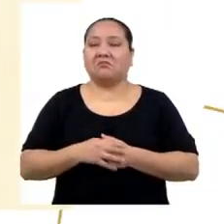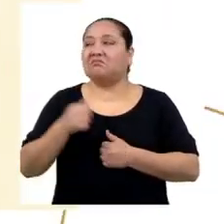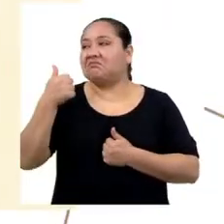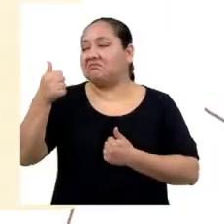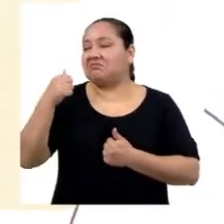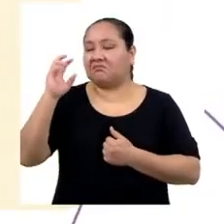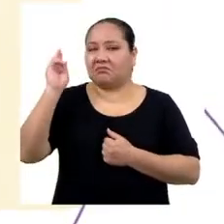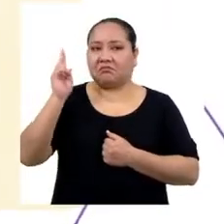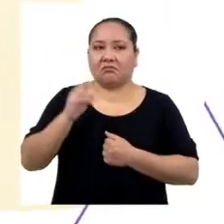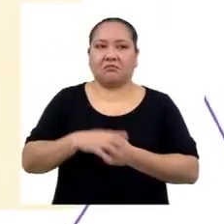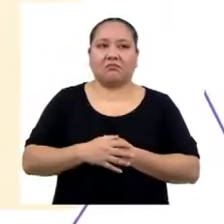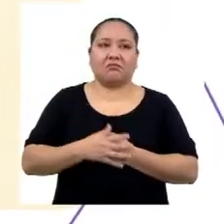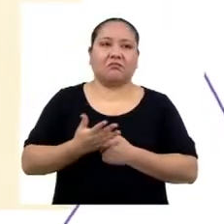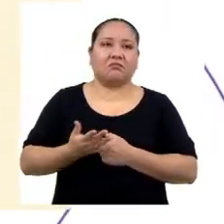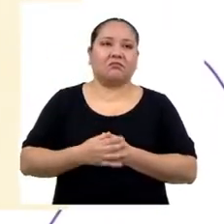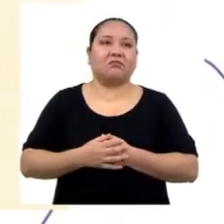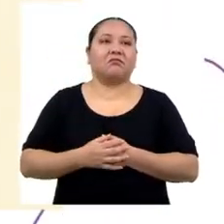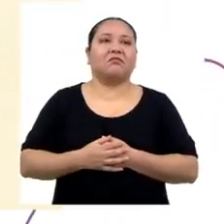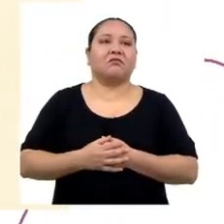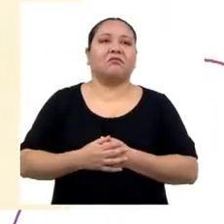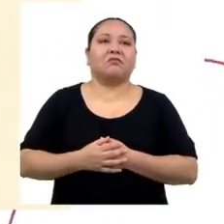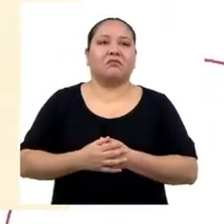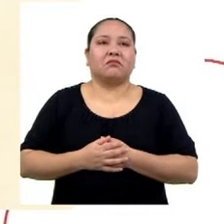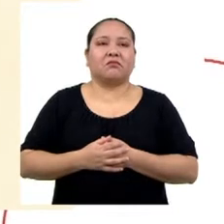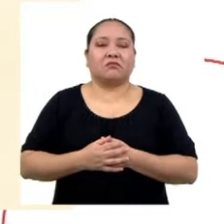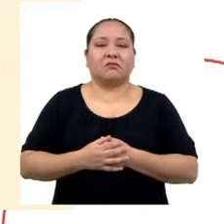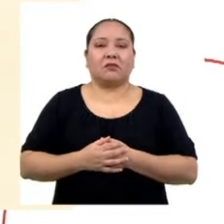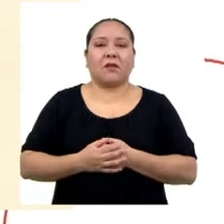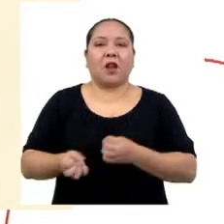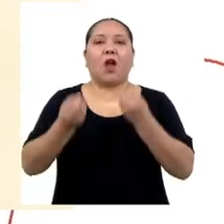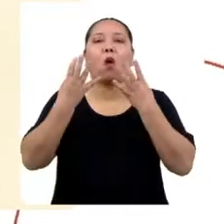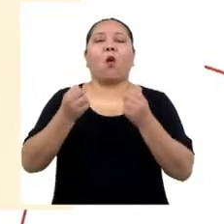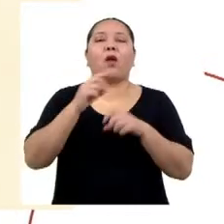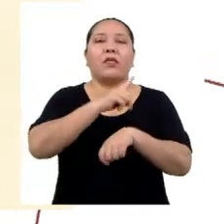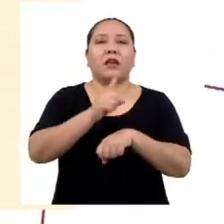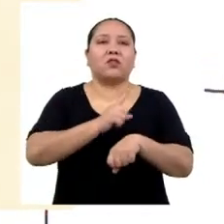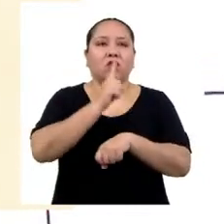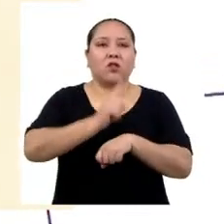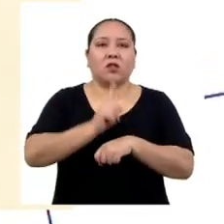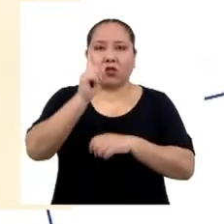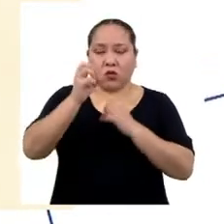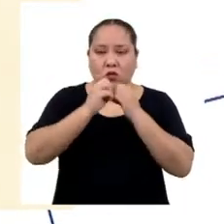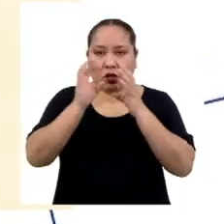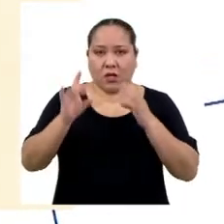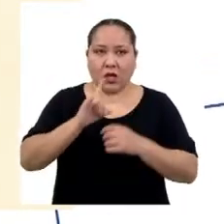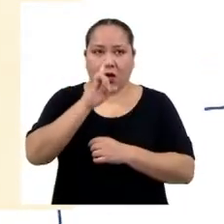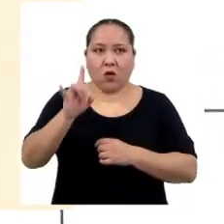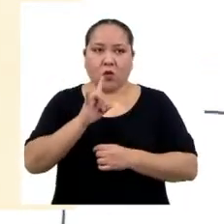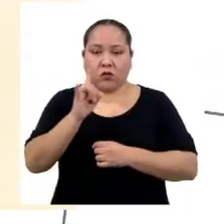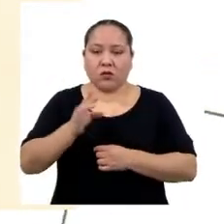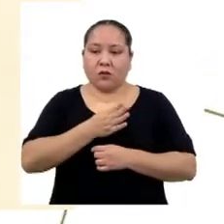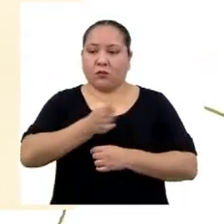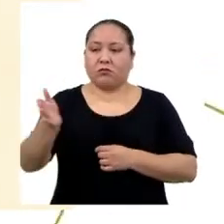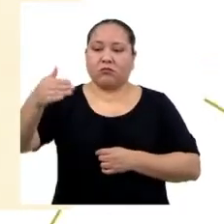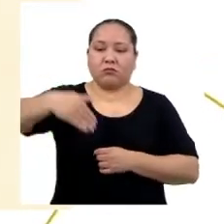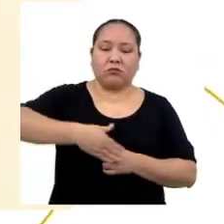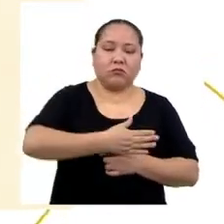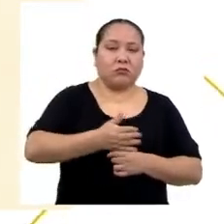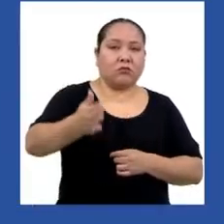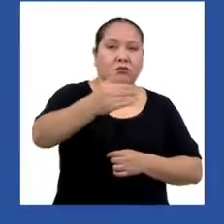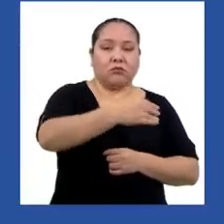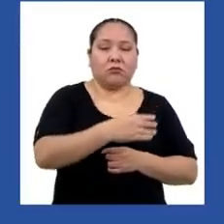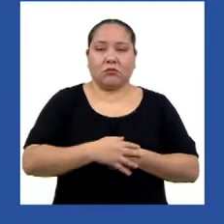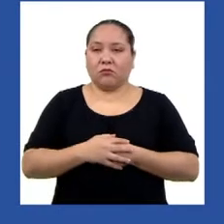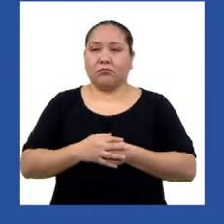Buenazo, profe. Entonces, la pregunta sería: ¿cuántas horas al día utiliza para desplazarse?